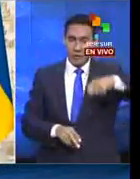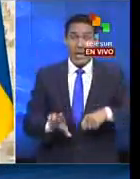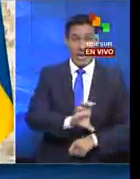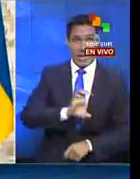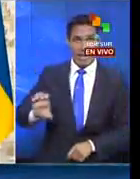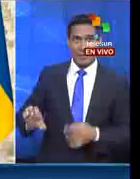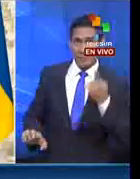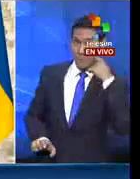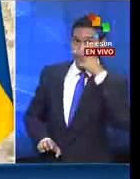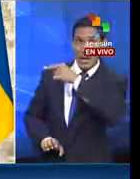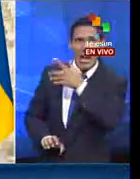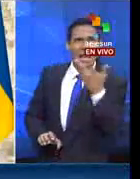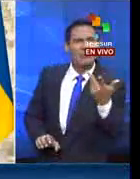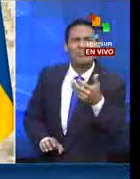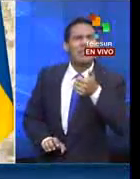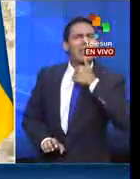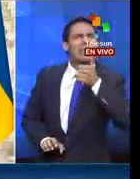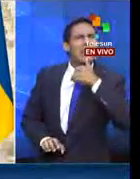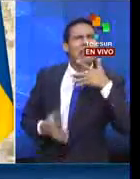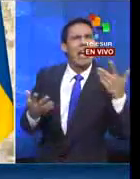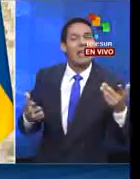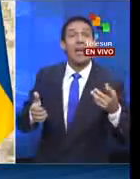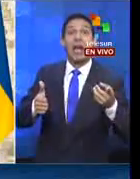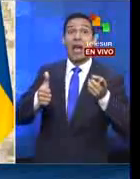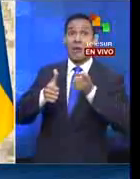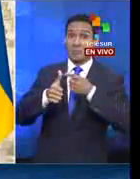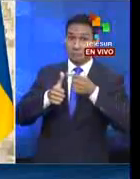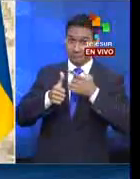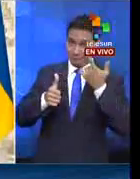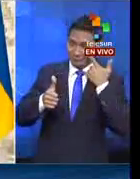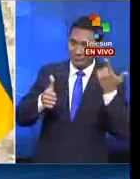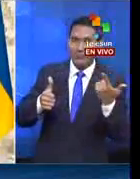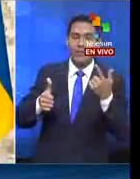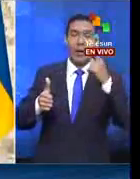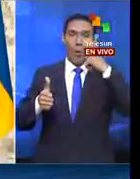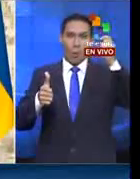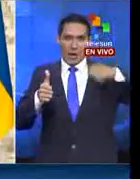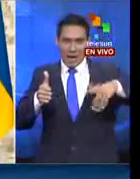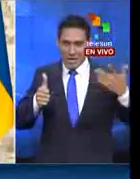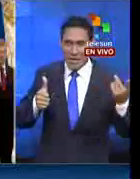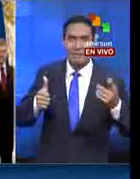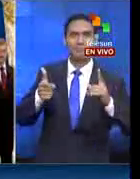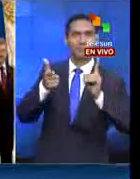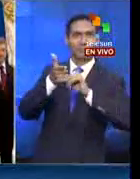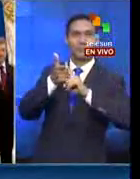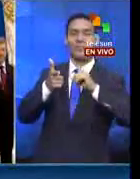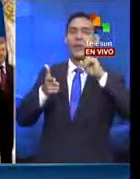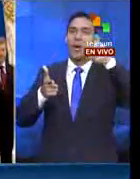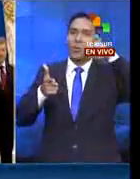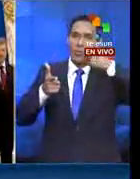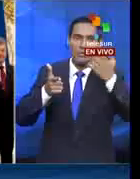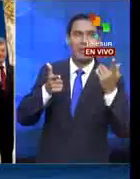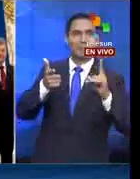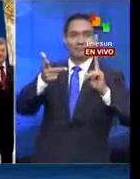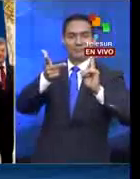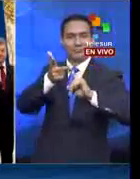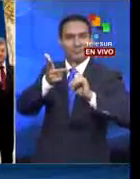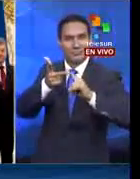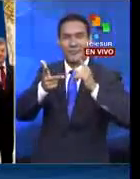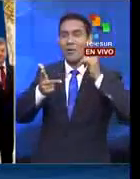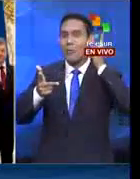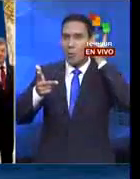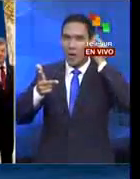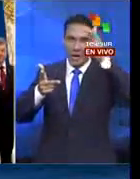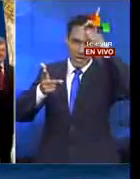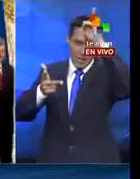Vemos parte ahí de los mandatarios reunidos, vemos al mandatario de Ucrania, Petro Poroshenko, al de Rusia, Vladimir Putin, a la